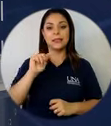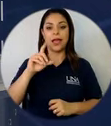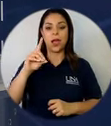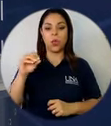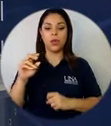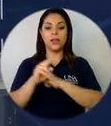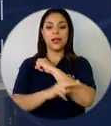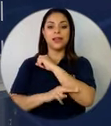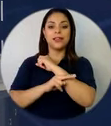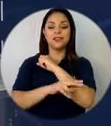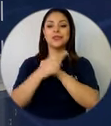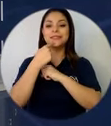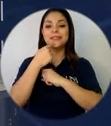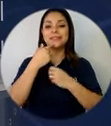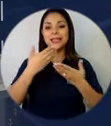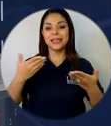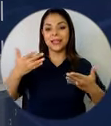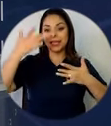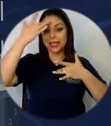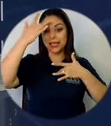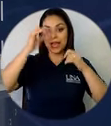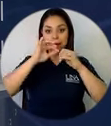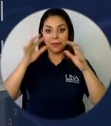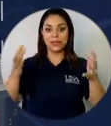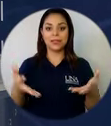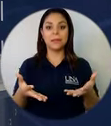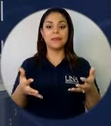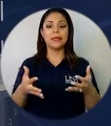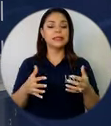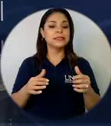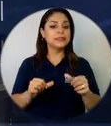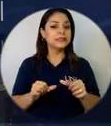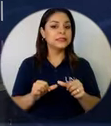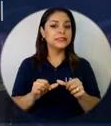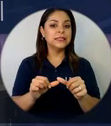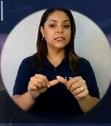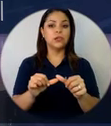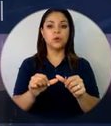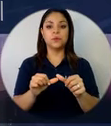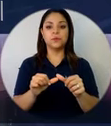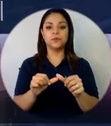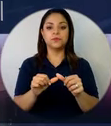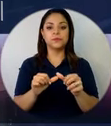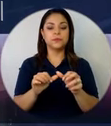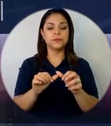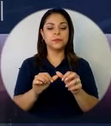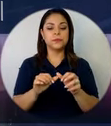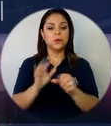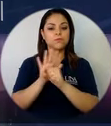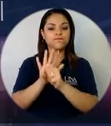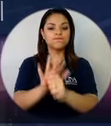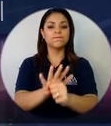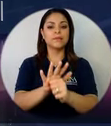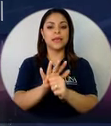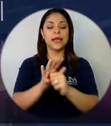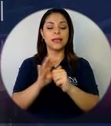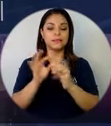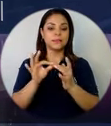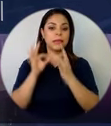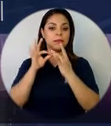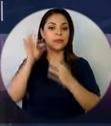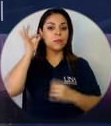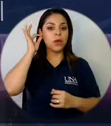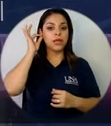el tema de cómo la pandemia terminó de empujar a un buen número de la población,